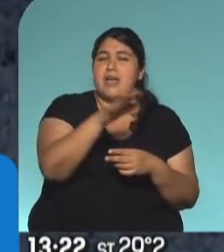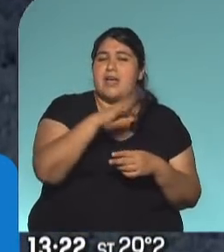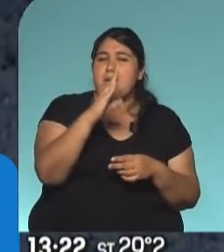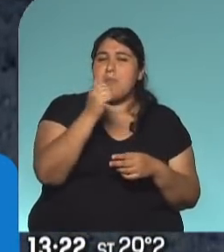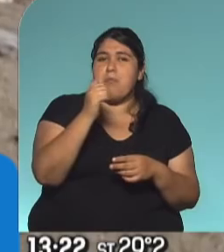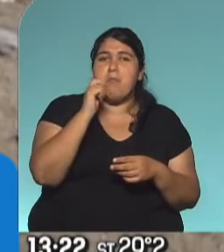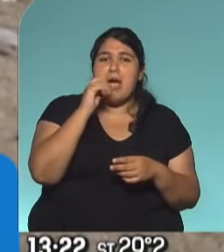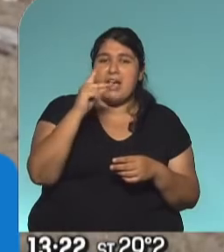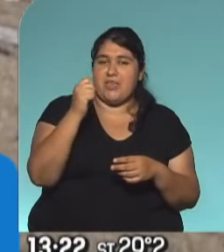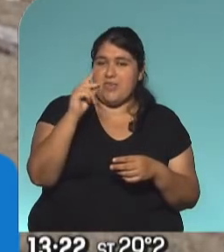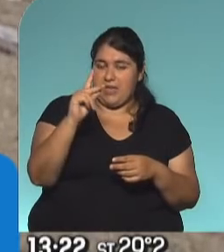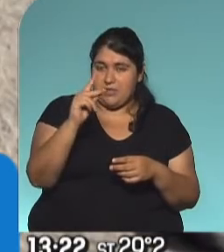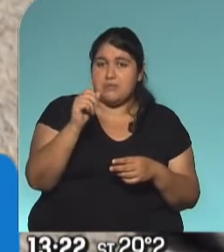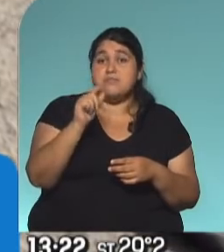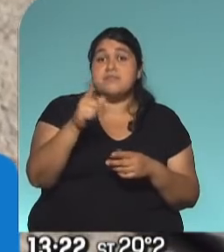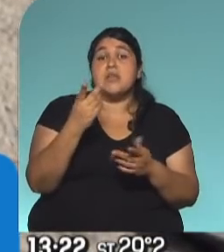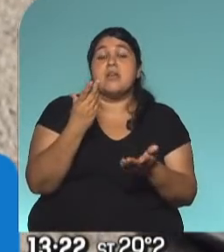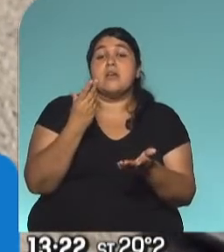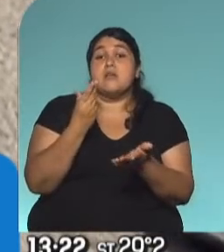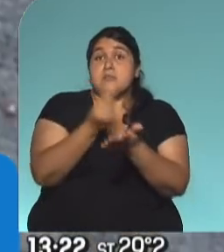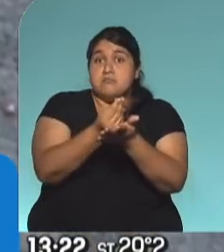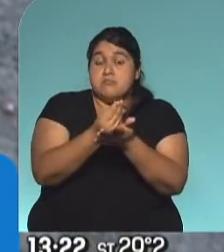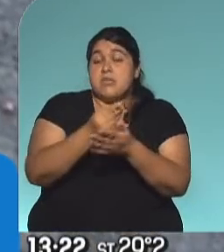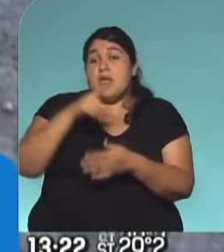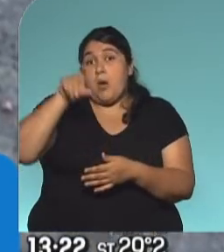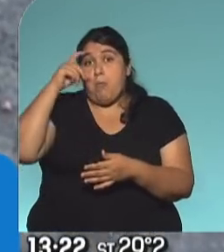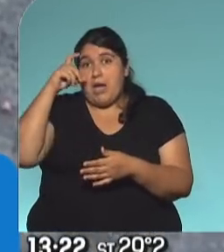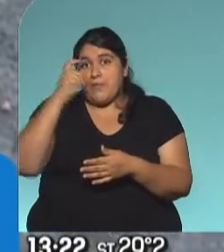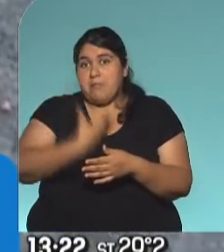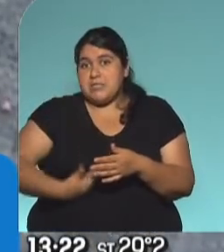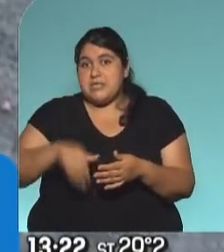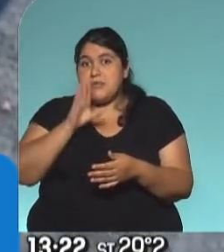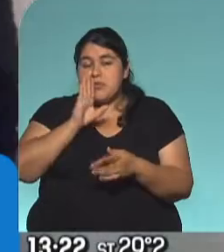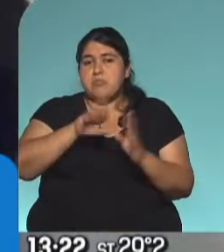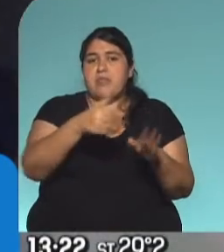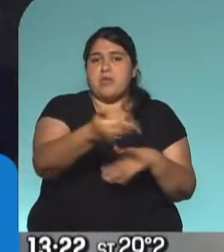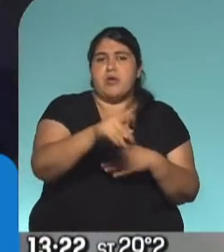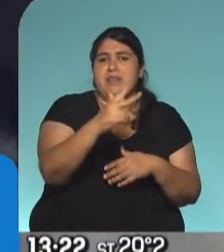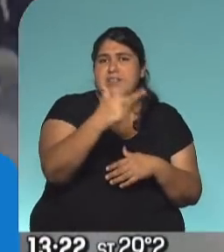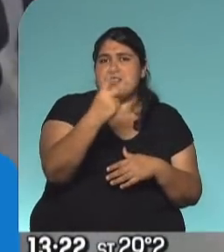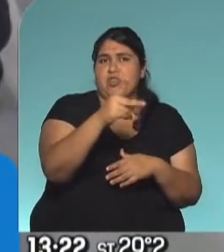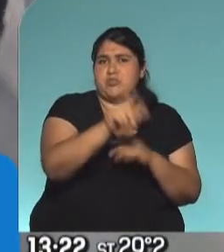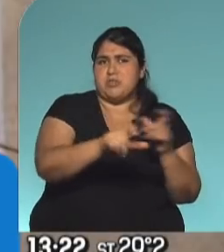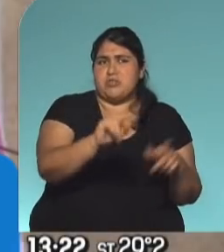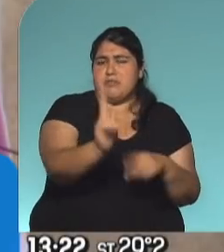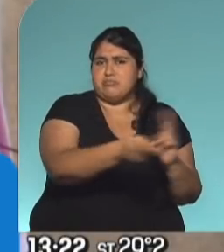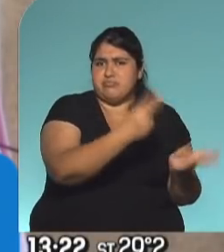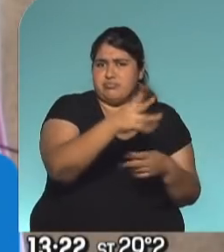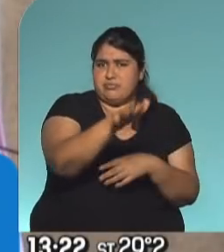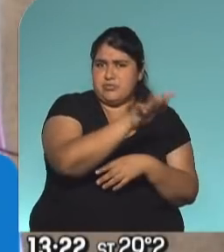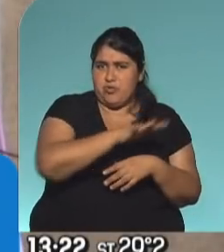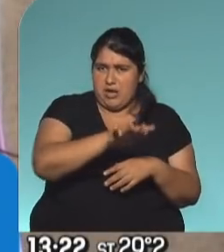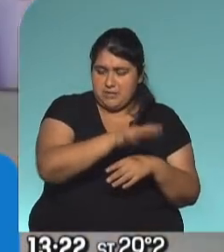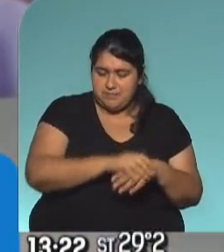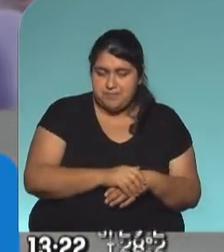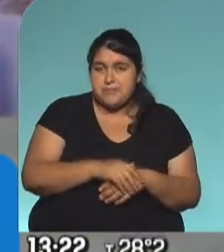día siguiente de la asunción de Joe Biden, que causó la muerte de 32 personas. No es el único problema que afecta al país